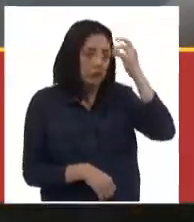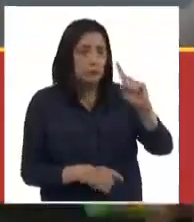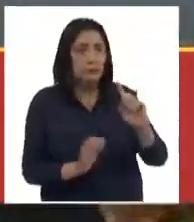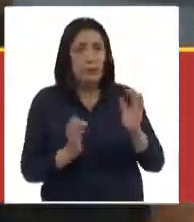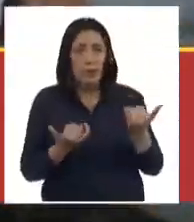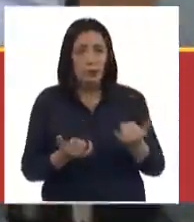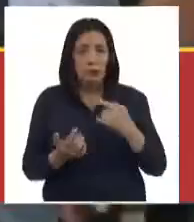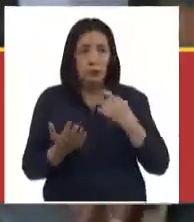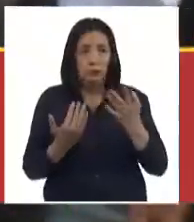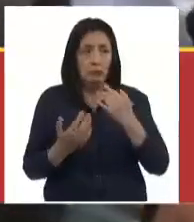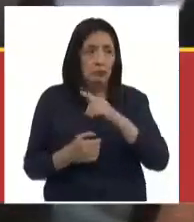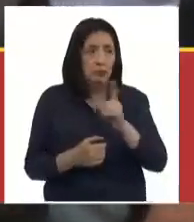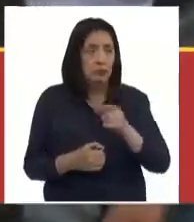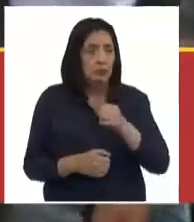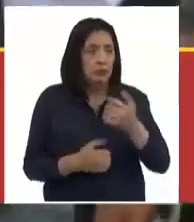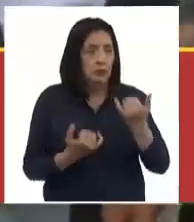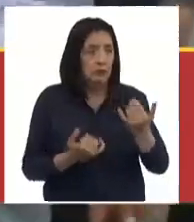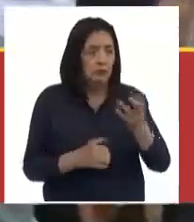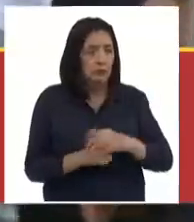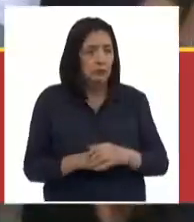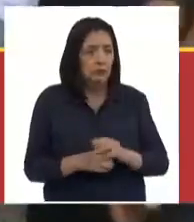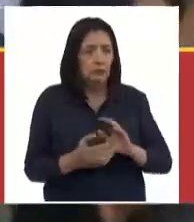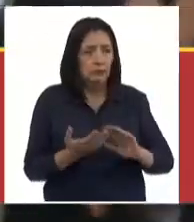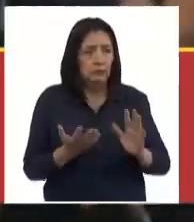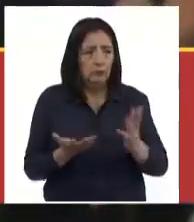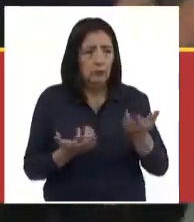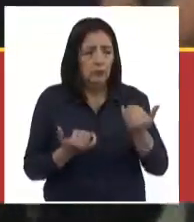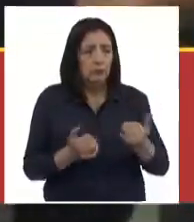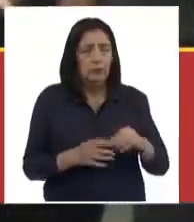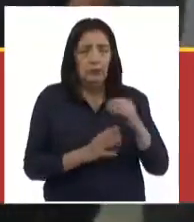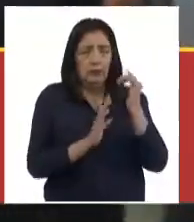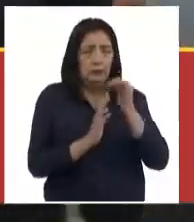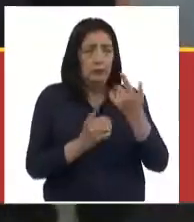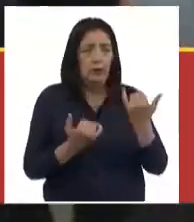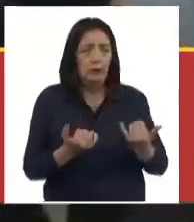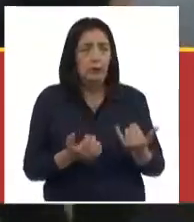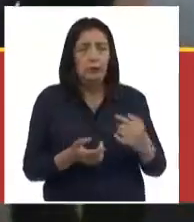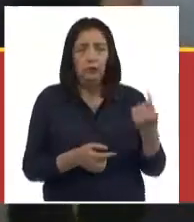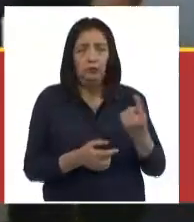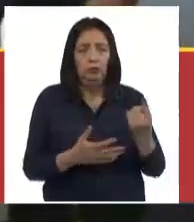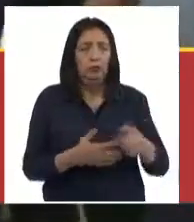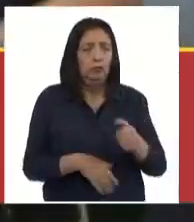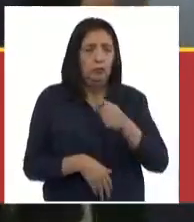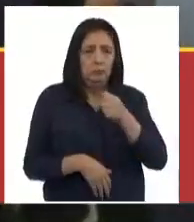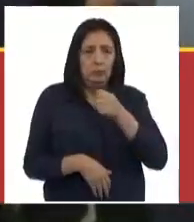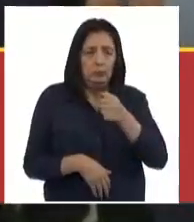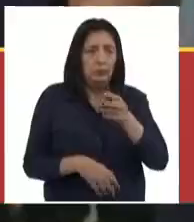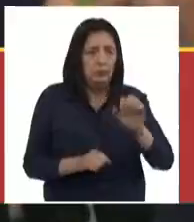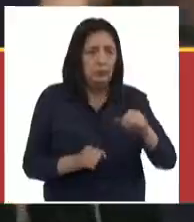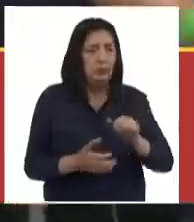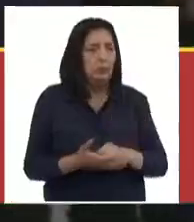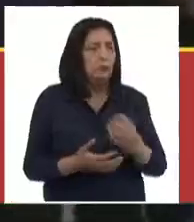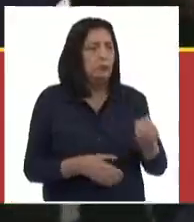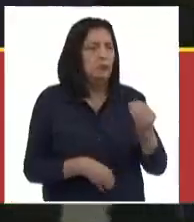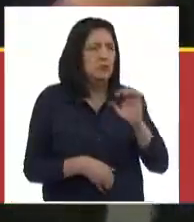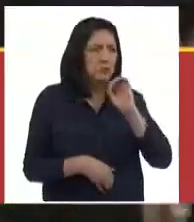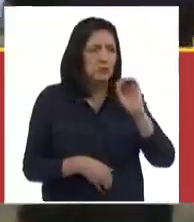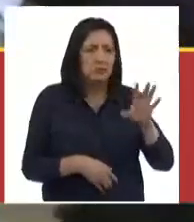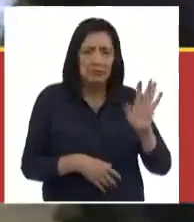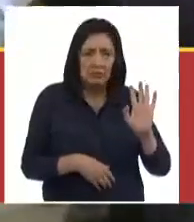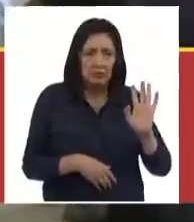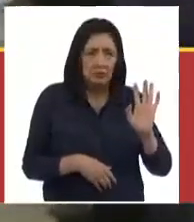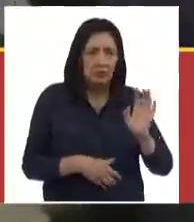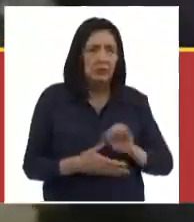ya no va a dar entrevistas en vivo, perdón, ya no va a dar entrevistas grabadas, ahora solamente va a dar entrevistas en vivo, porque afirma que